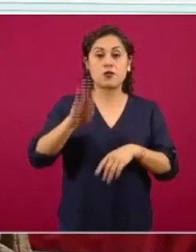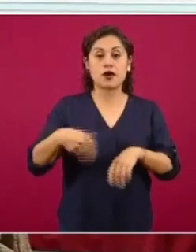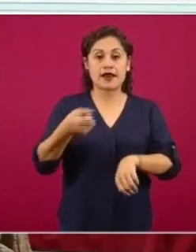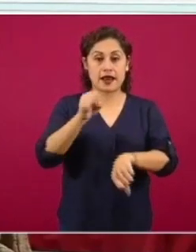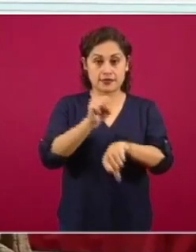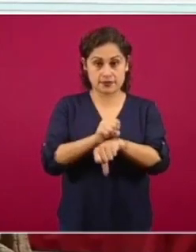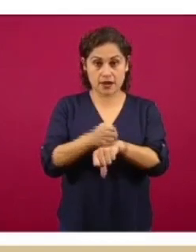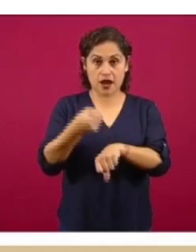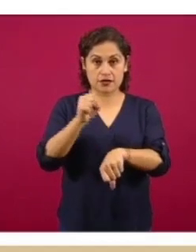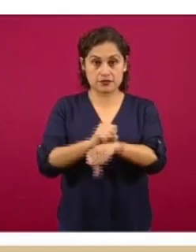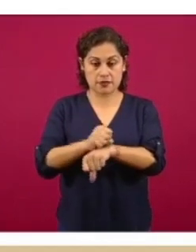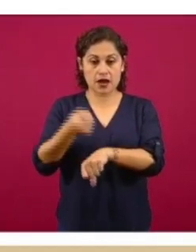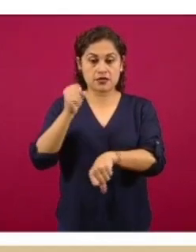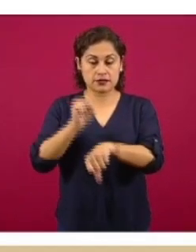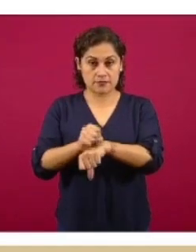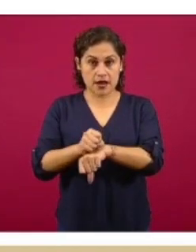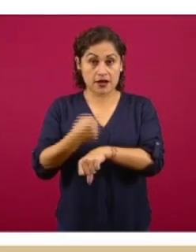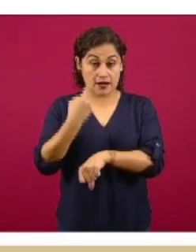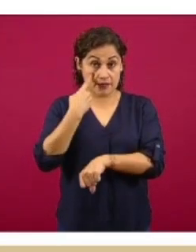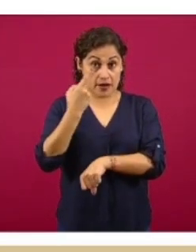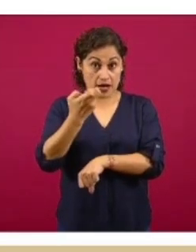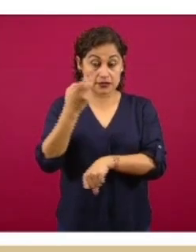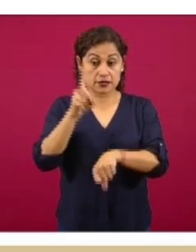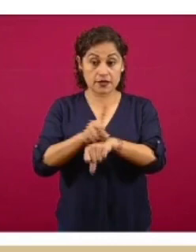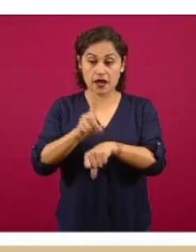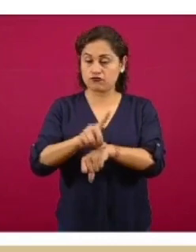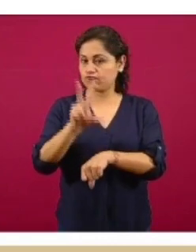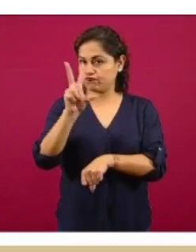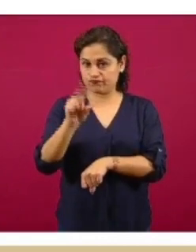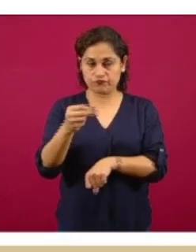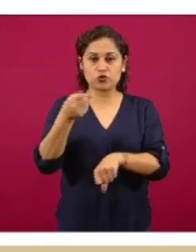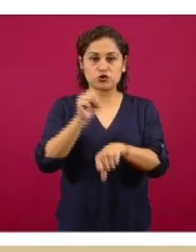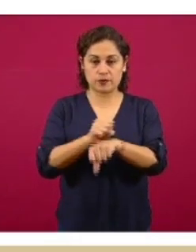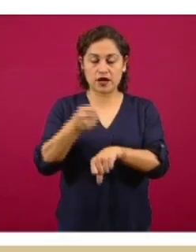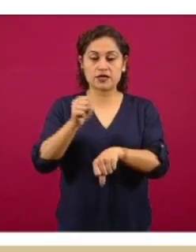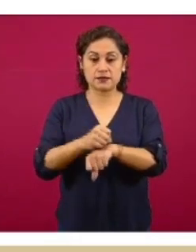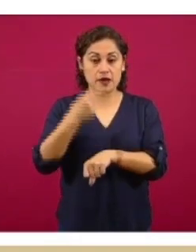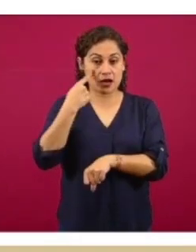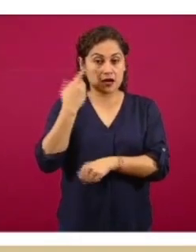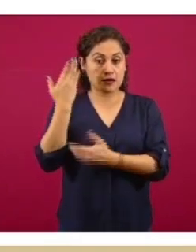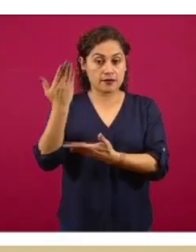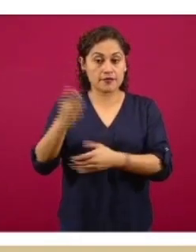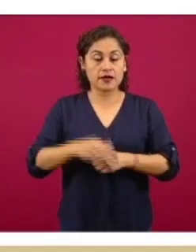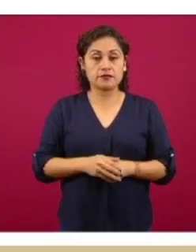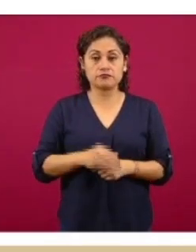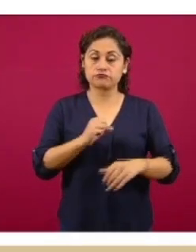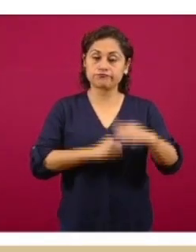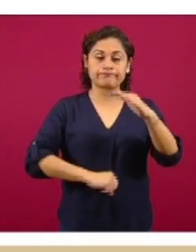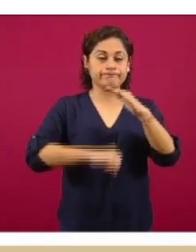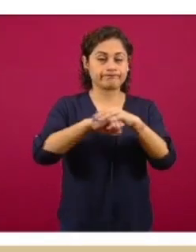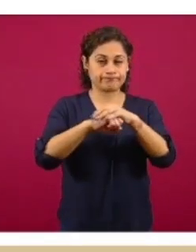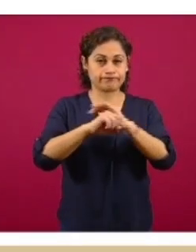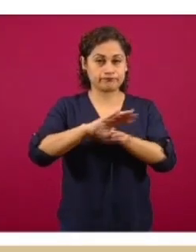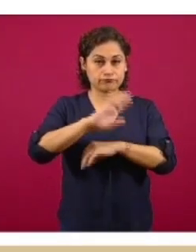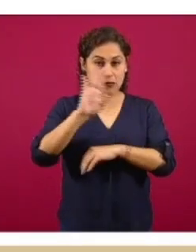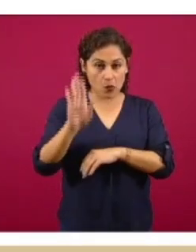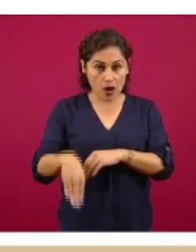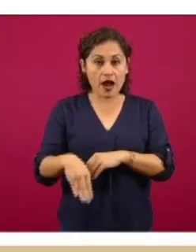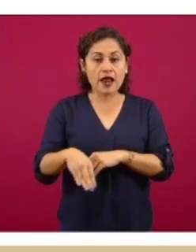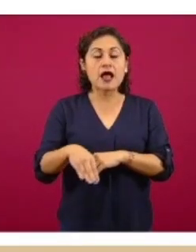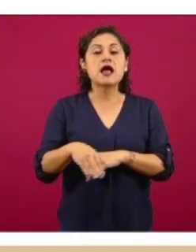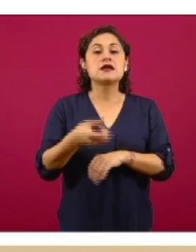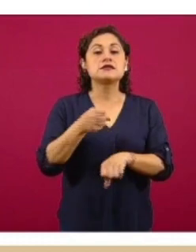¿no? Es cada semana, no diario. Por lo tanto, cerca entre el tope máximo que lo tuvimos en la semana